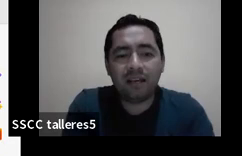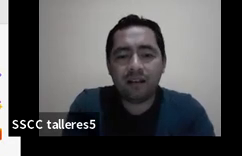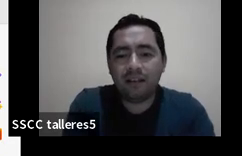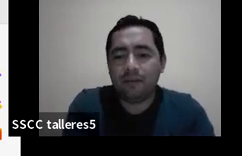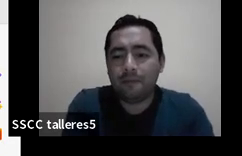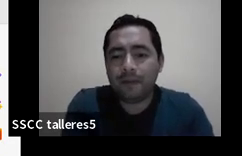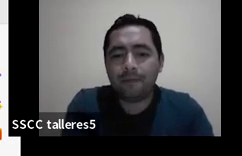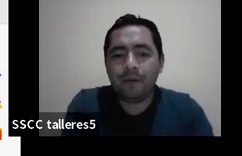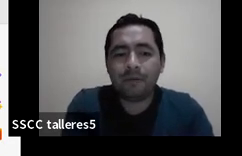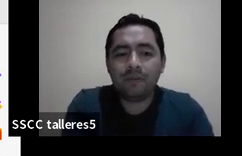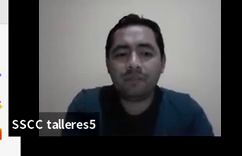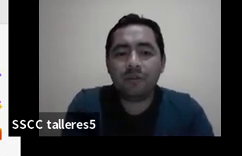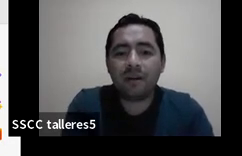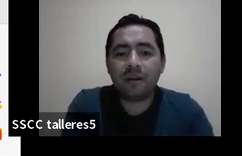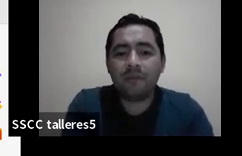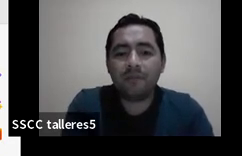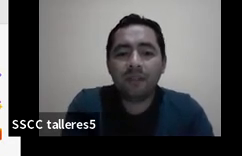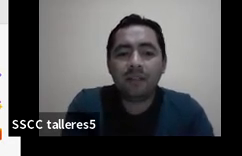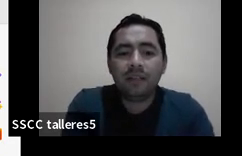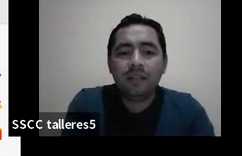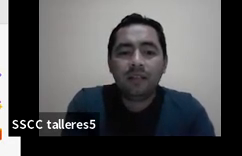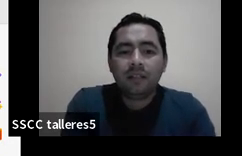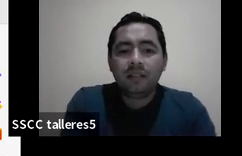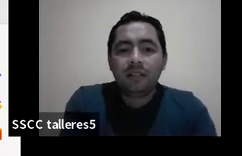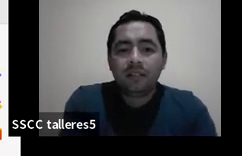voy a explicar ello. Ya, vamos a avanzar un poco más rápido.